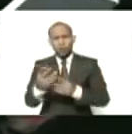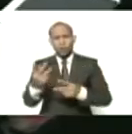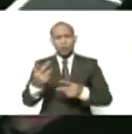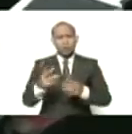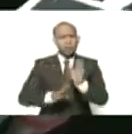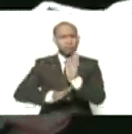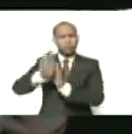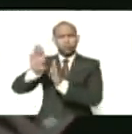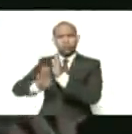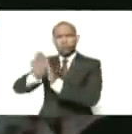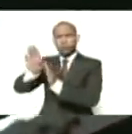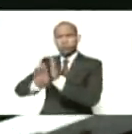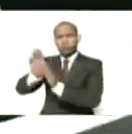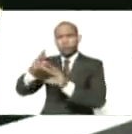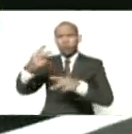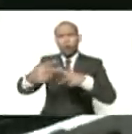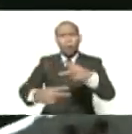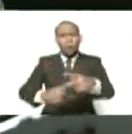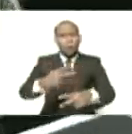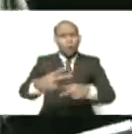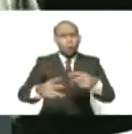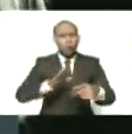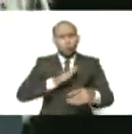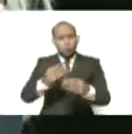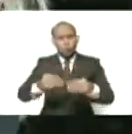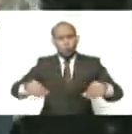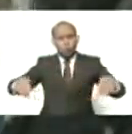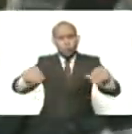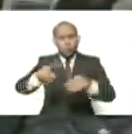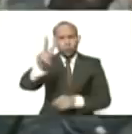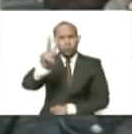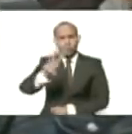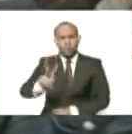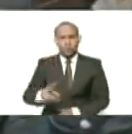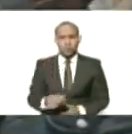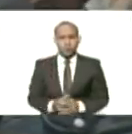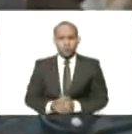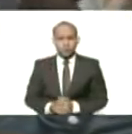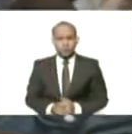potencialidades de los productos del territorio.